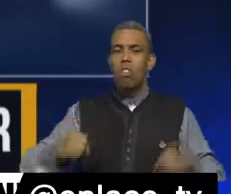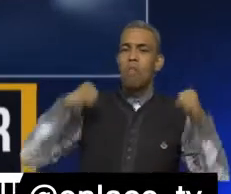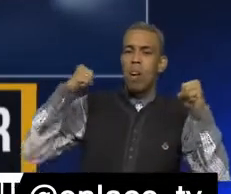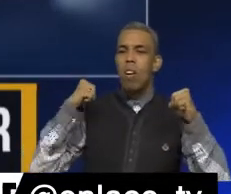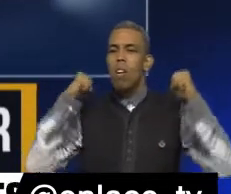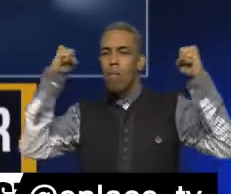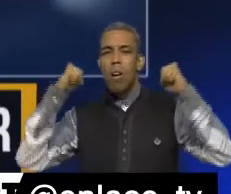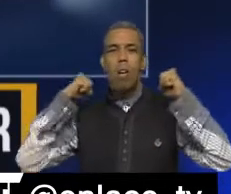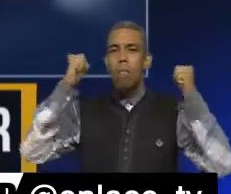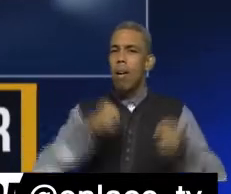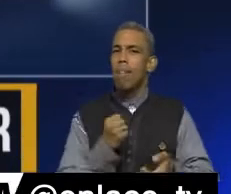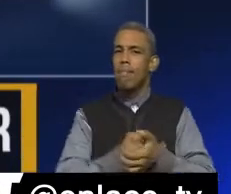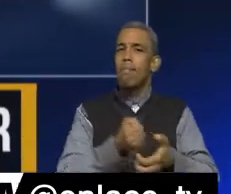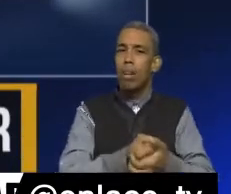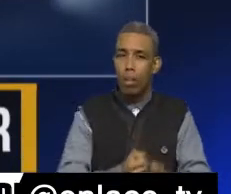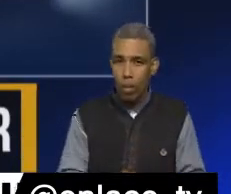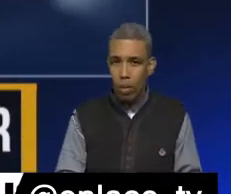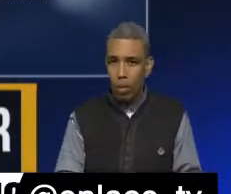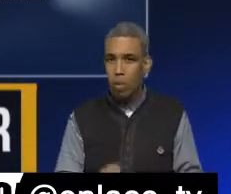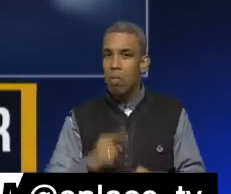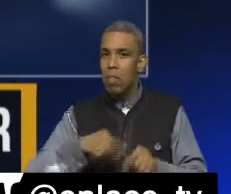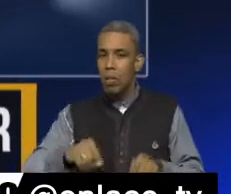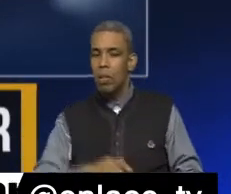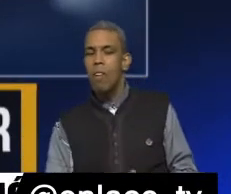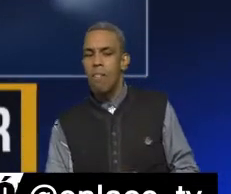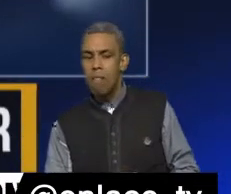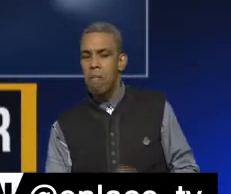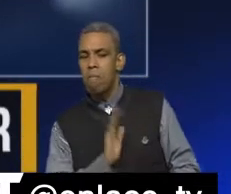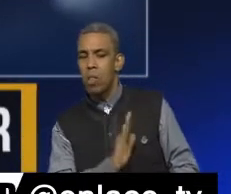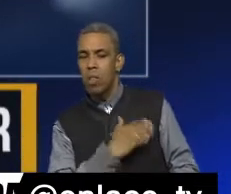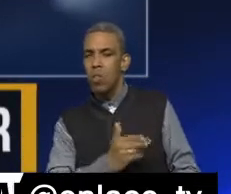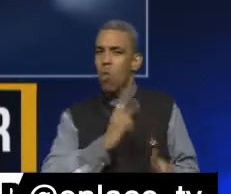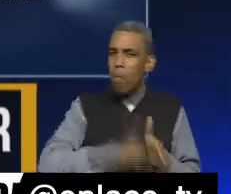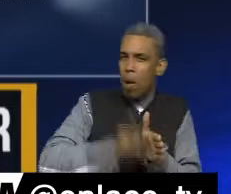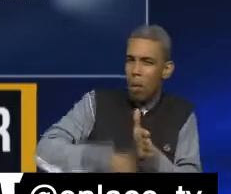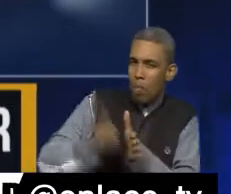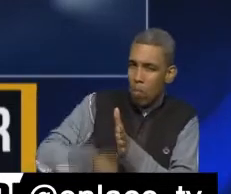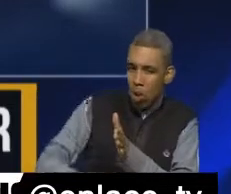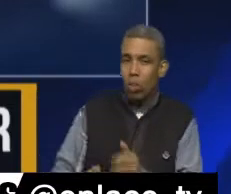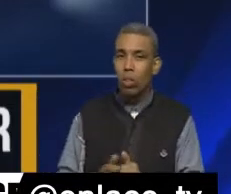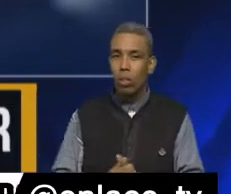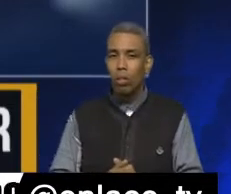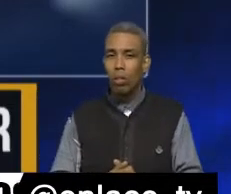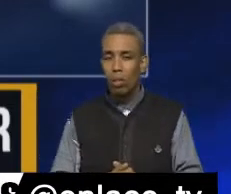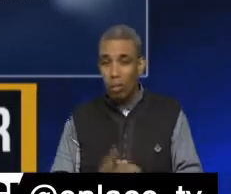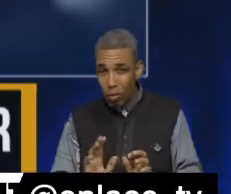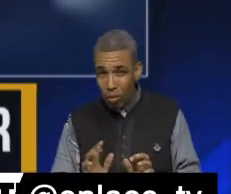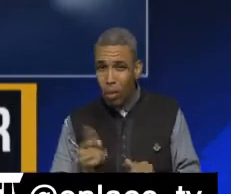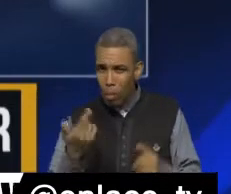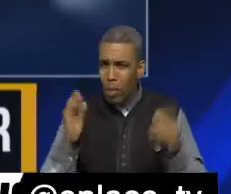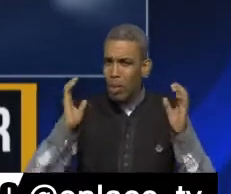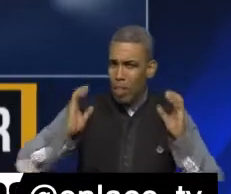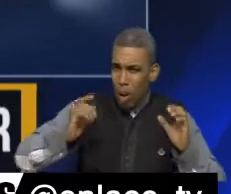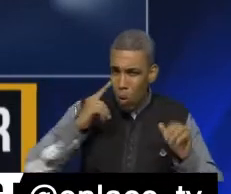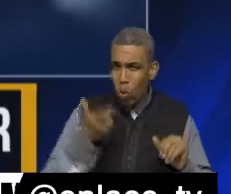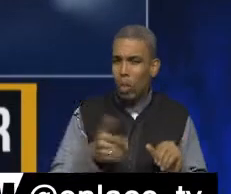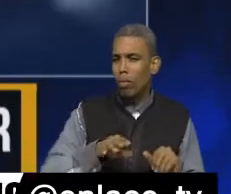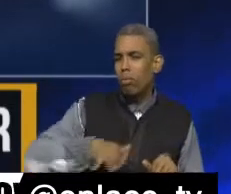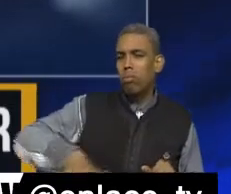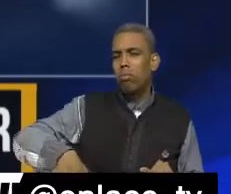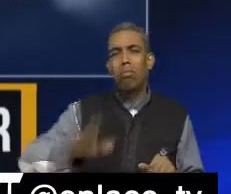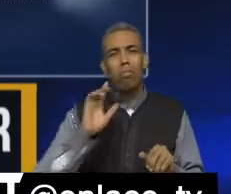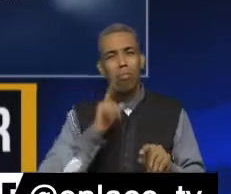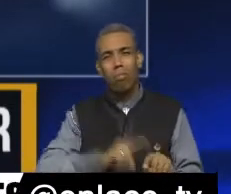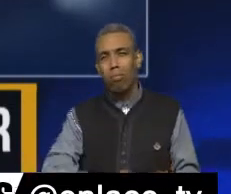se han asesinado por reclamar los derechos, el compañero del Bajo Cauca, el del Carazá, y así sucesivamente, y por